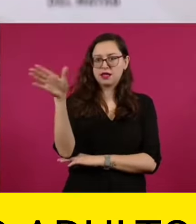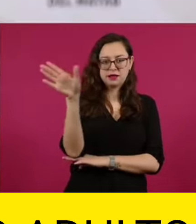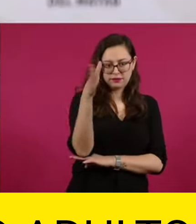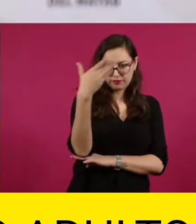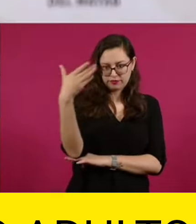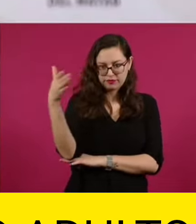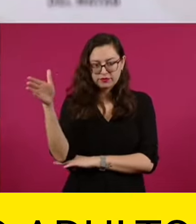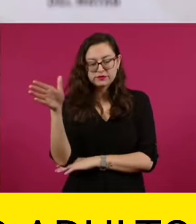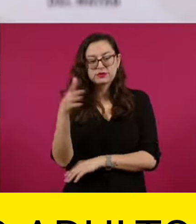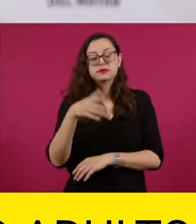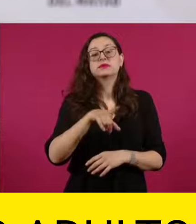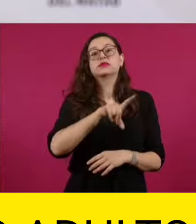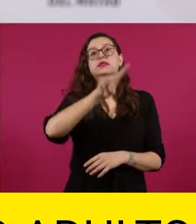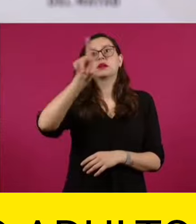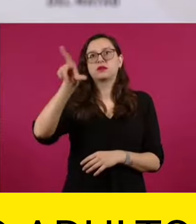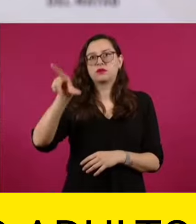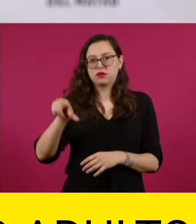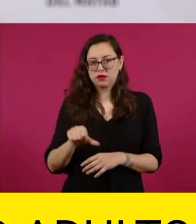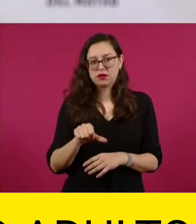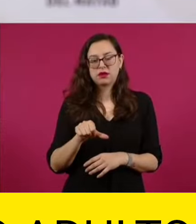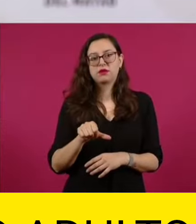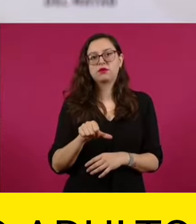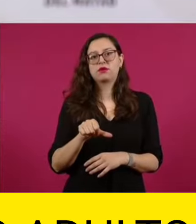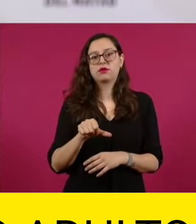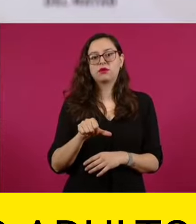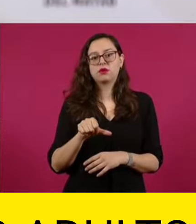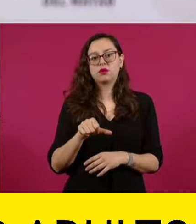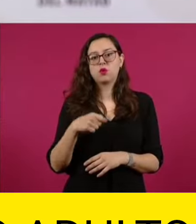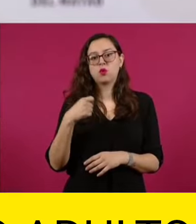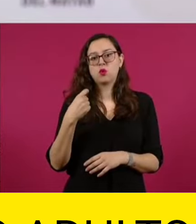del grito otra